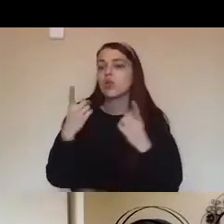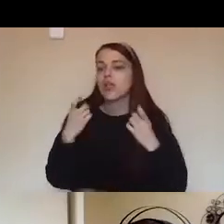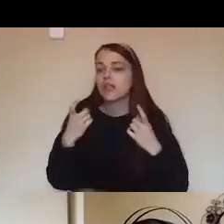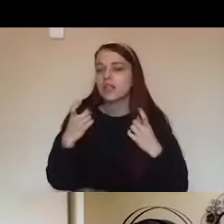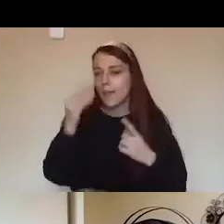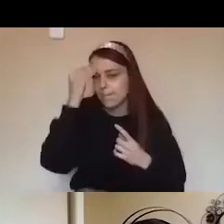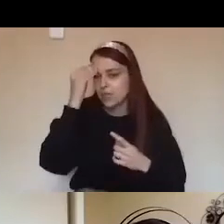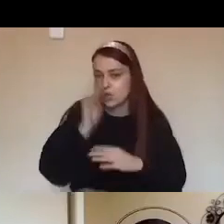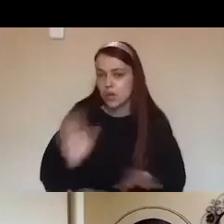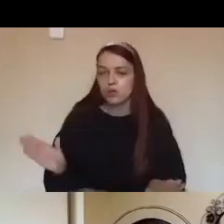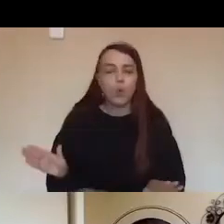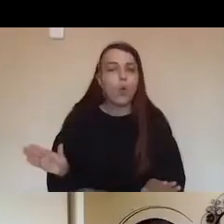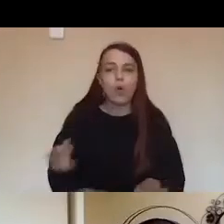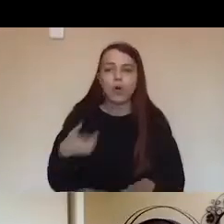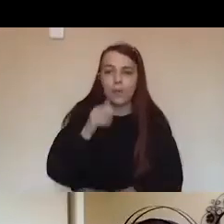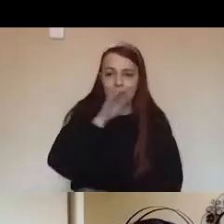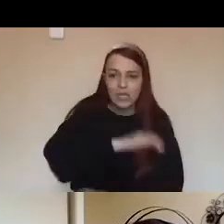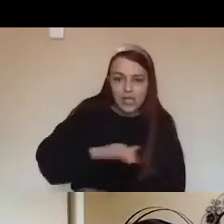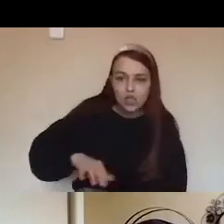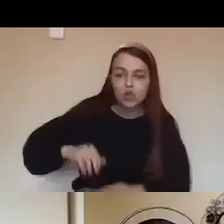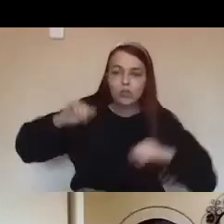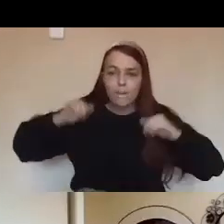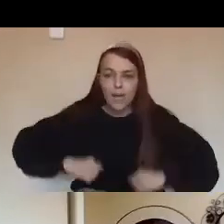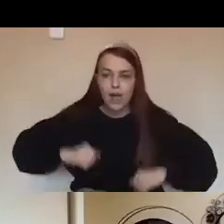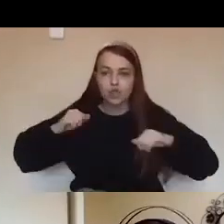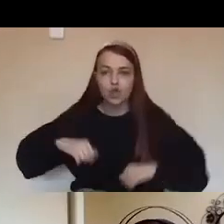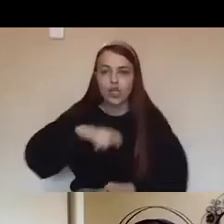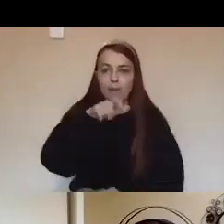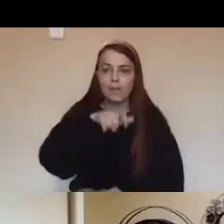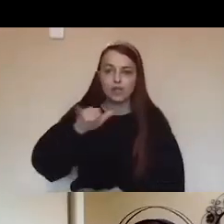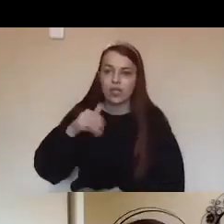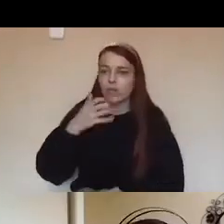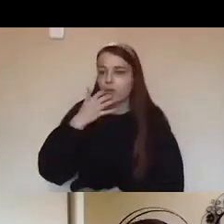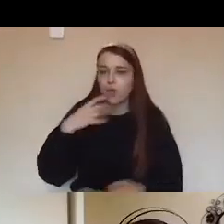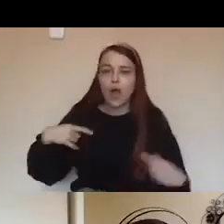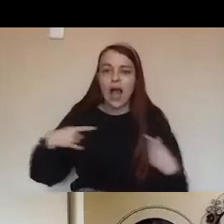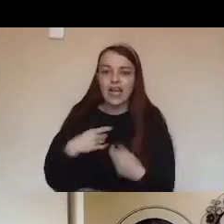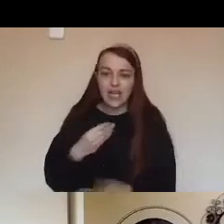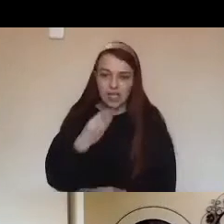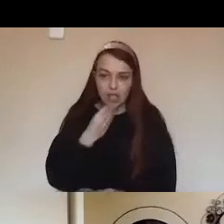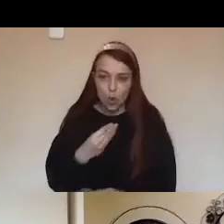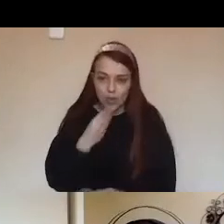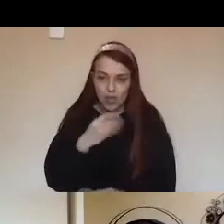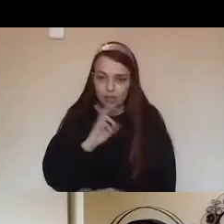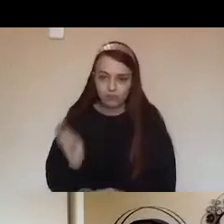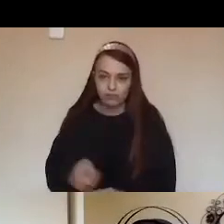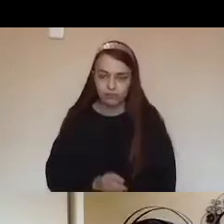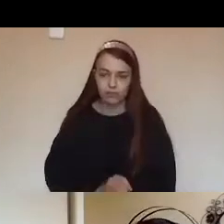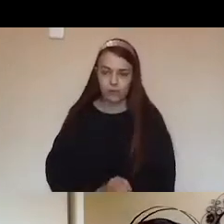que también pensar en niños, en adultos mayores, en personas que tengan, no sé, alergias alimentarias, etcétera,